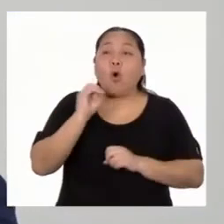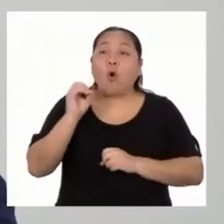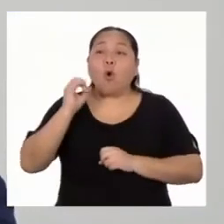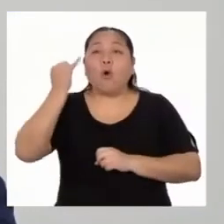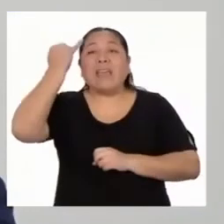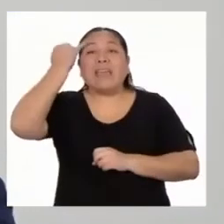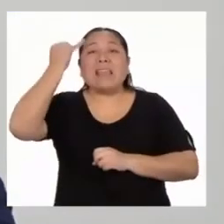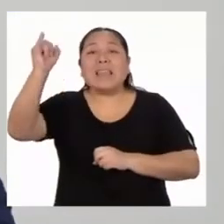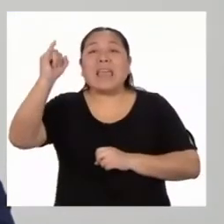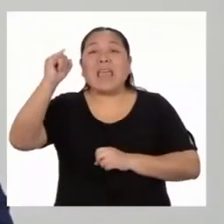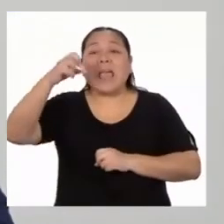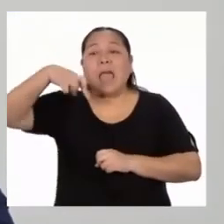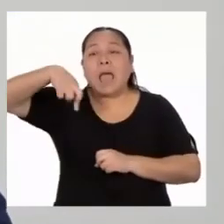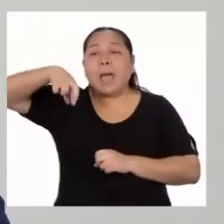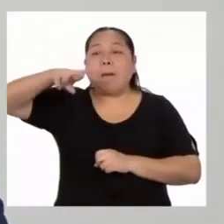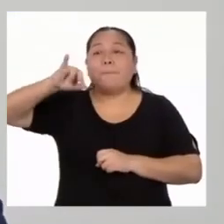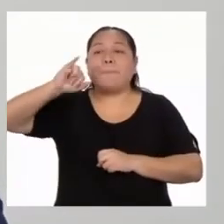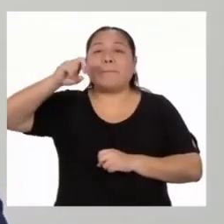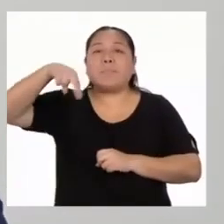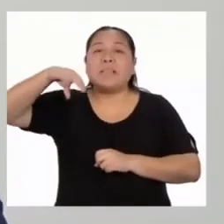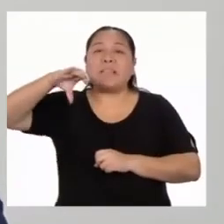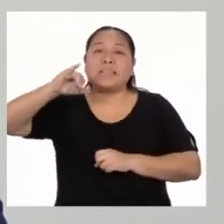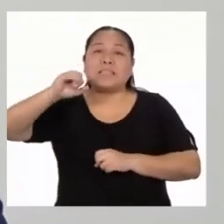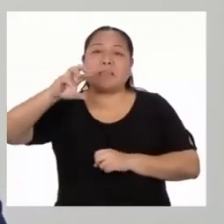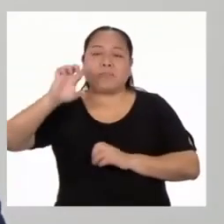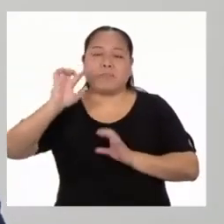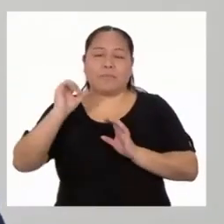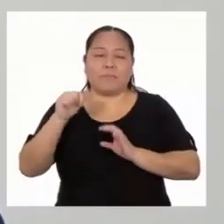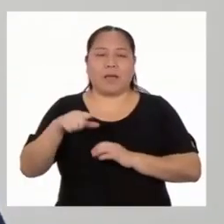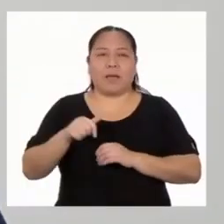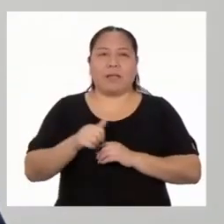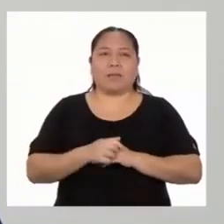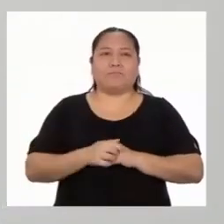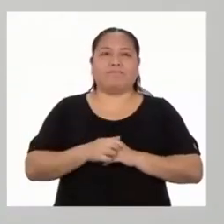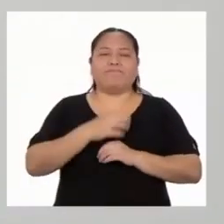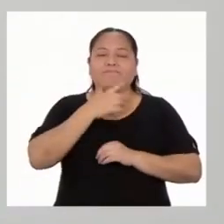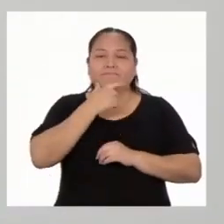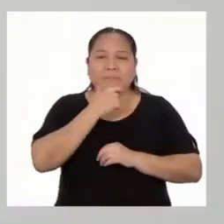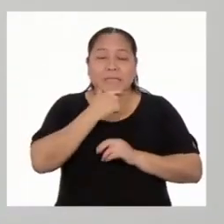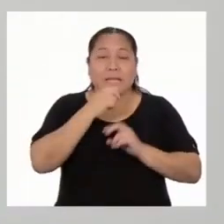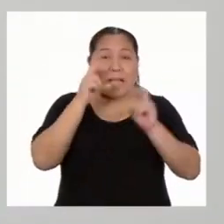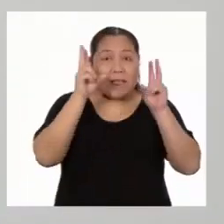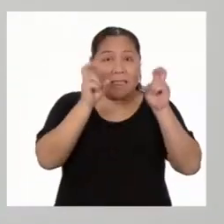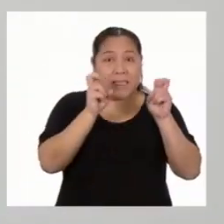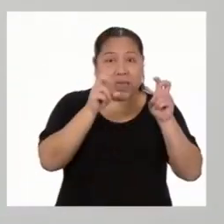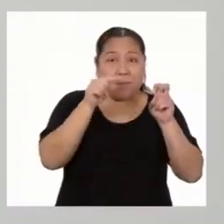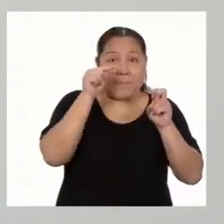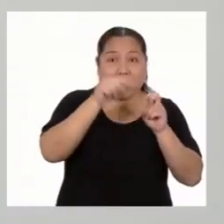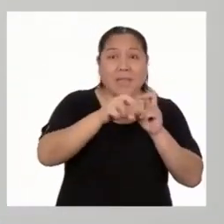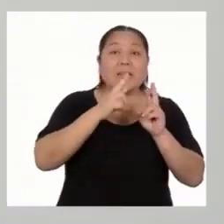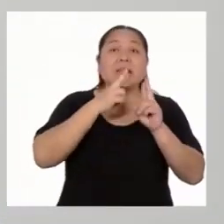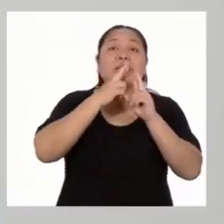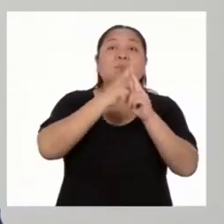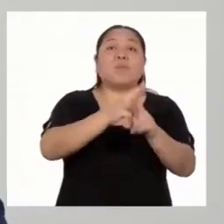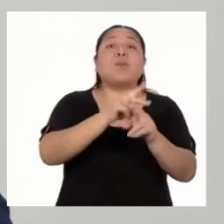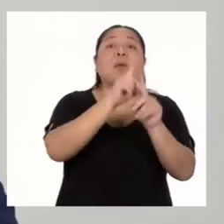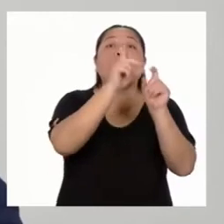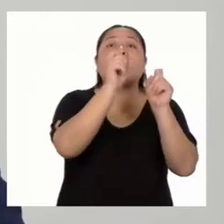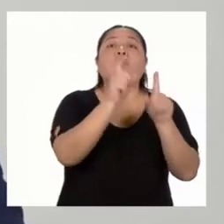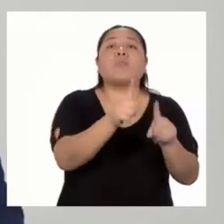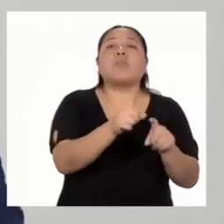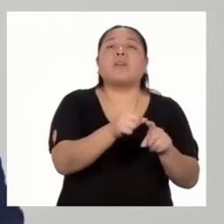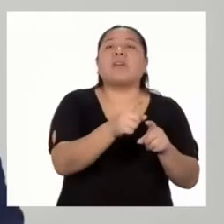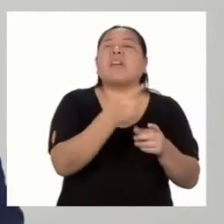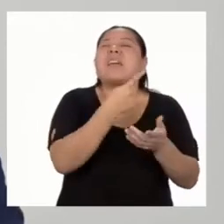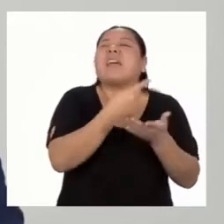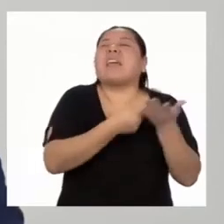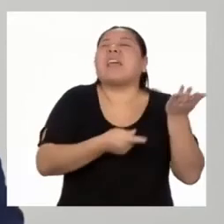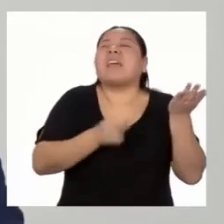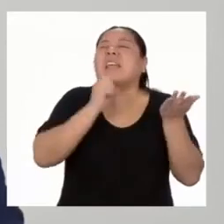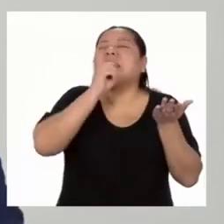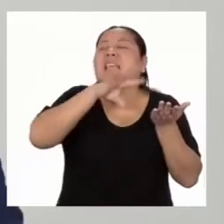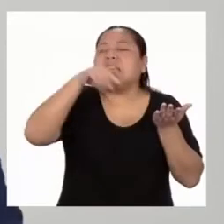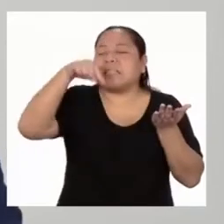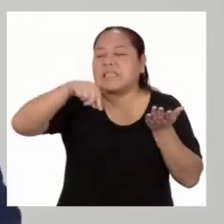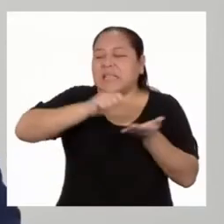A ver, en primer lugar, el tema responde a la pregunta: ¿de qué trata el